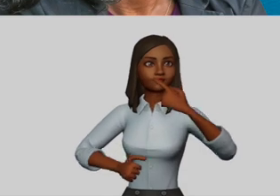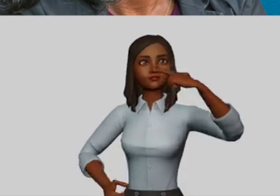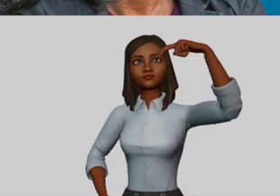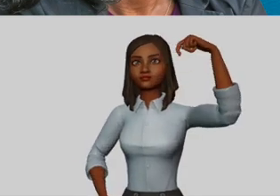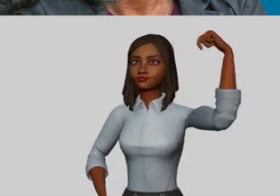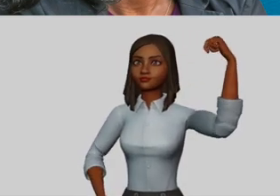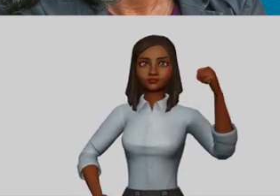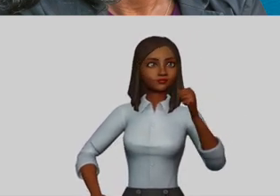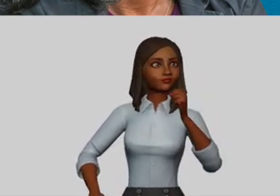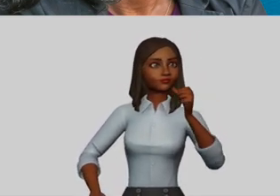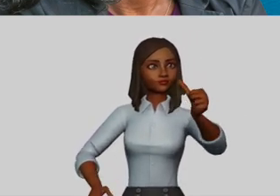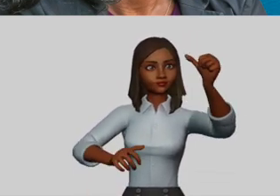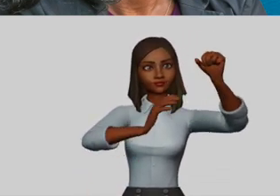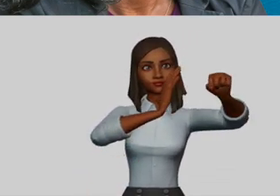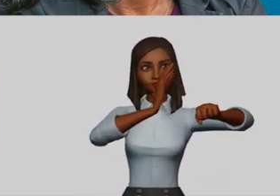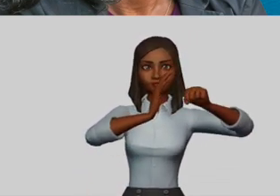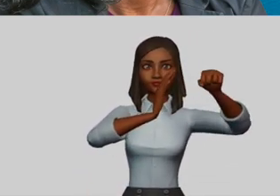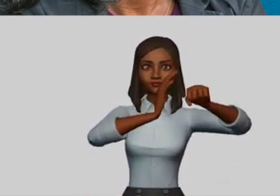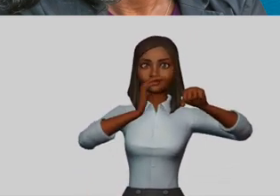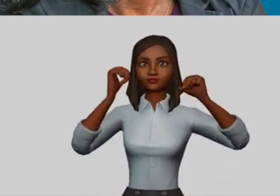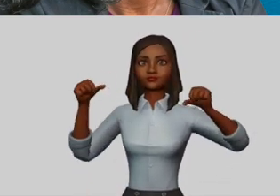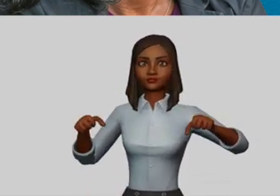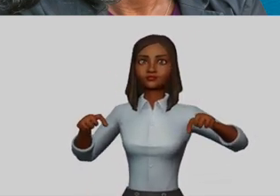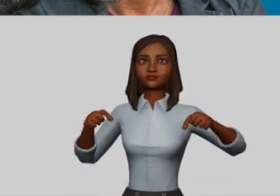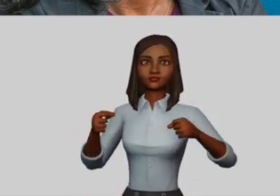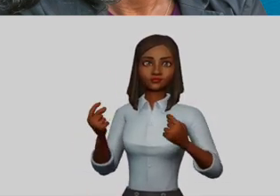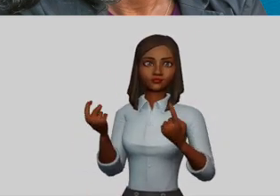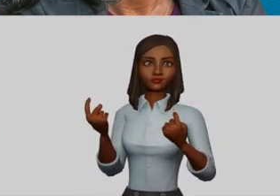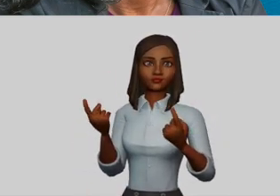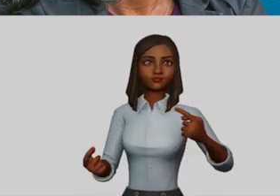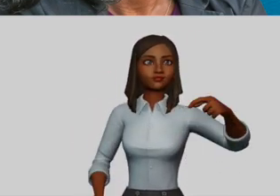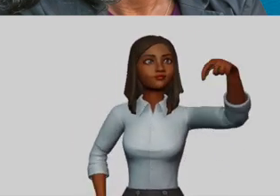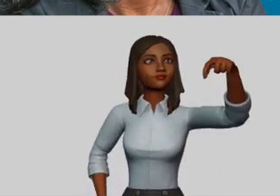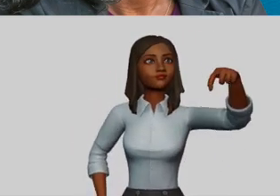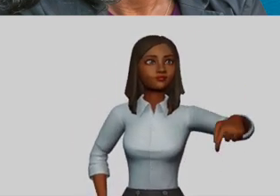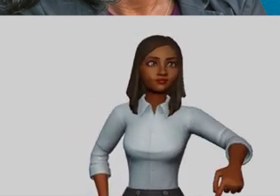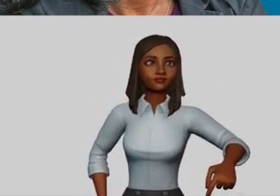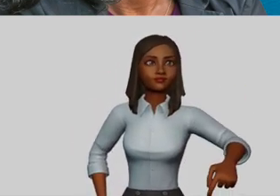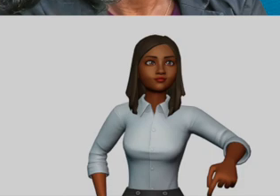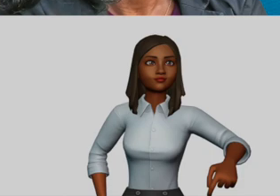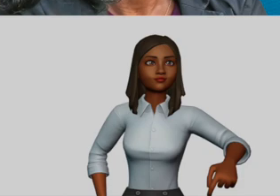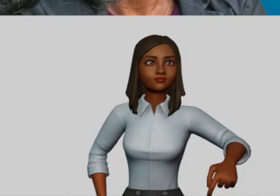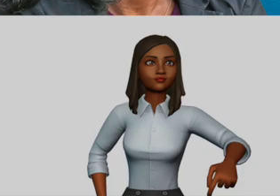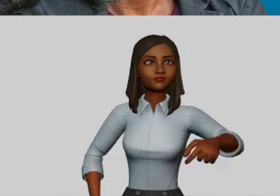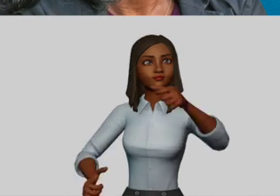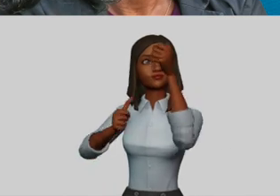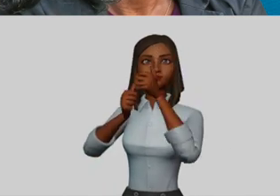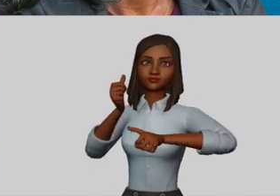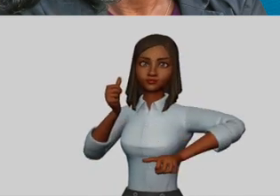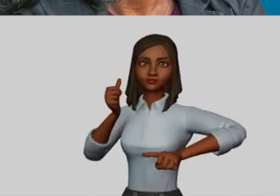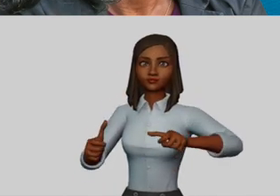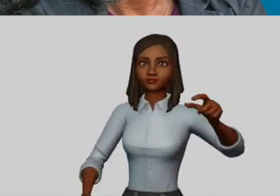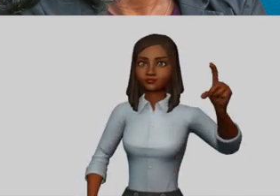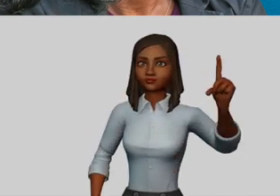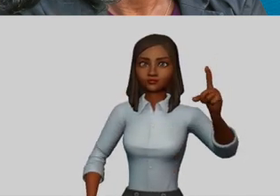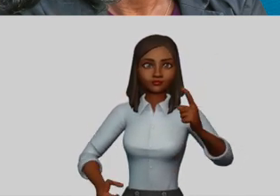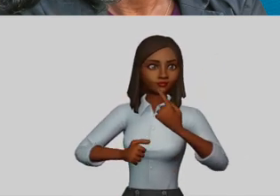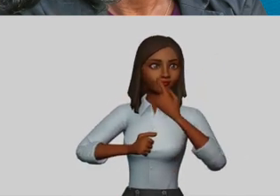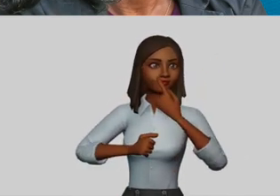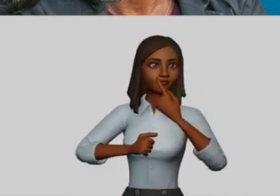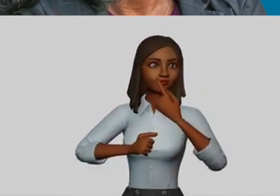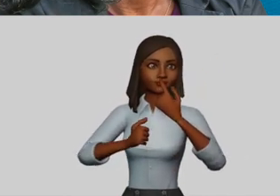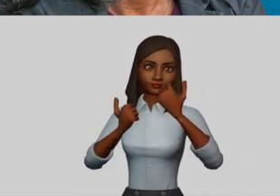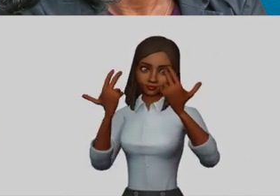una seña aquí. Una seña que no es muy apropiada, digamos. Yamillet, antes de ya de